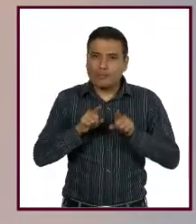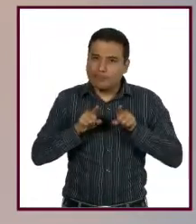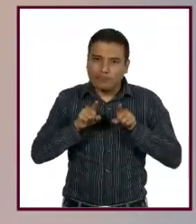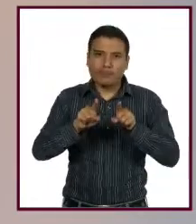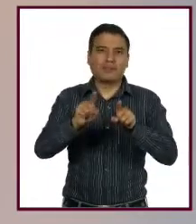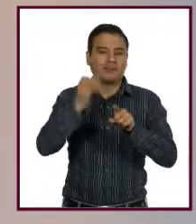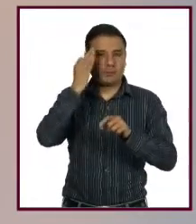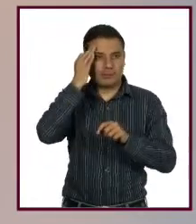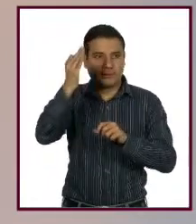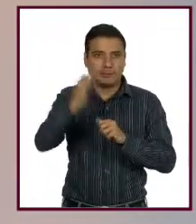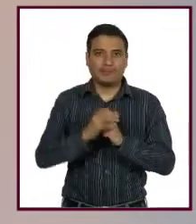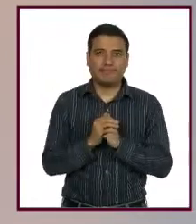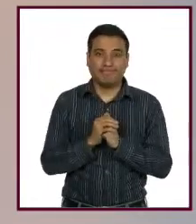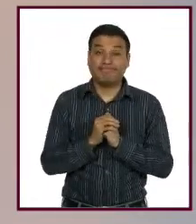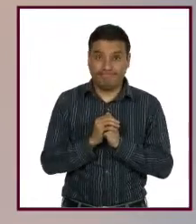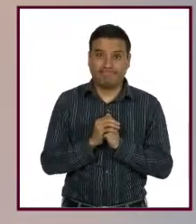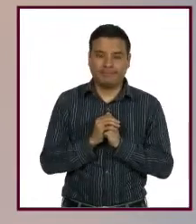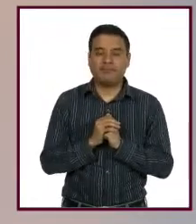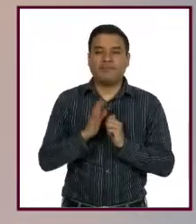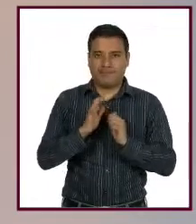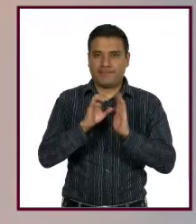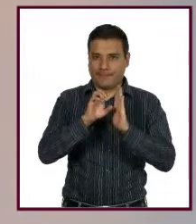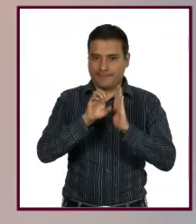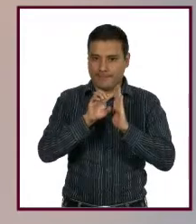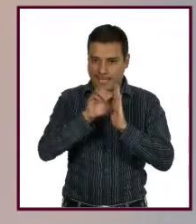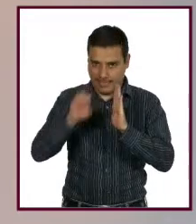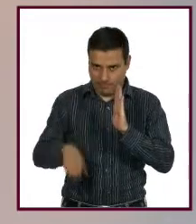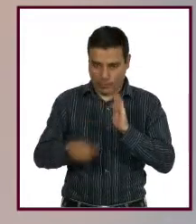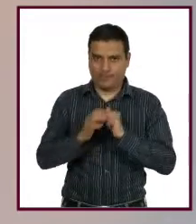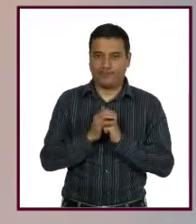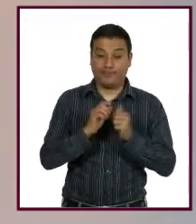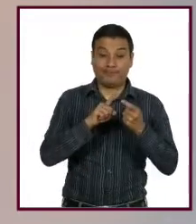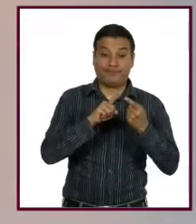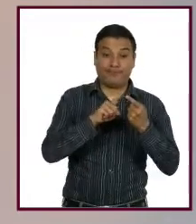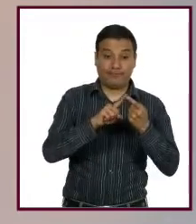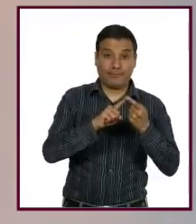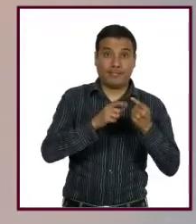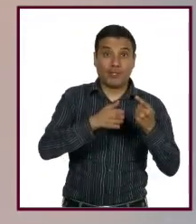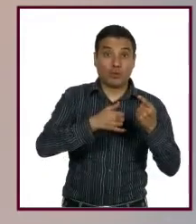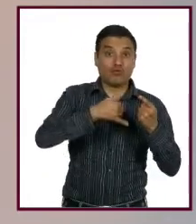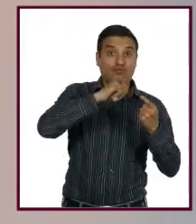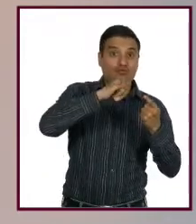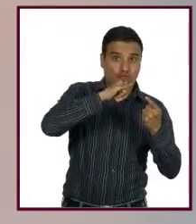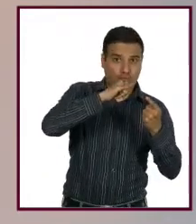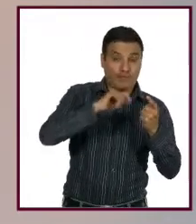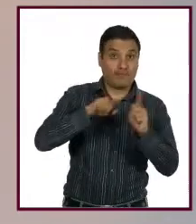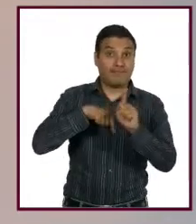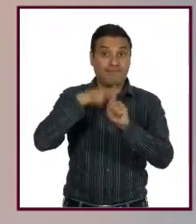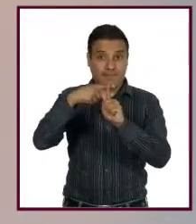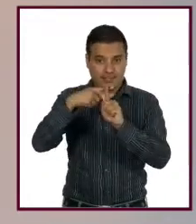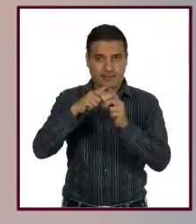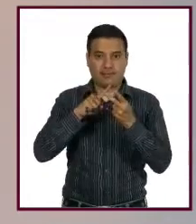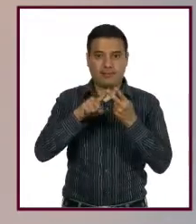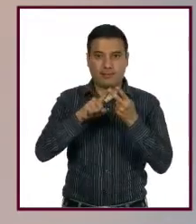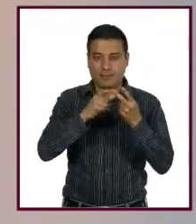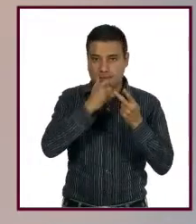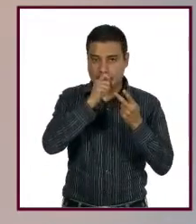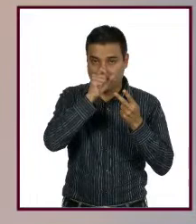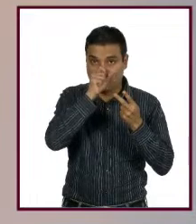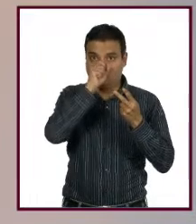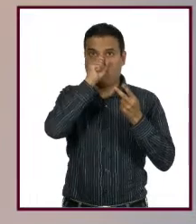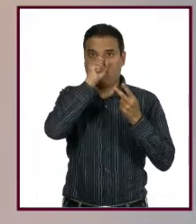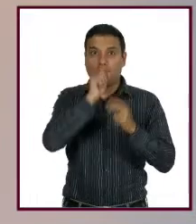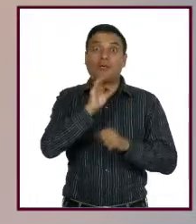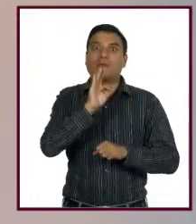tiempo. Pues lo que pudiera ocasionar en este ejemplo del alcohol y el consumo de inhalables es aumentar sus efectos. Si